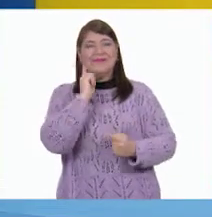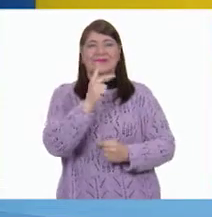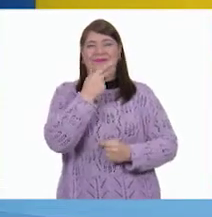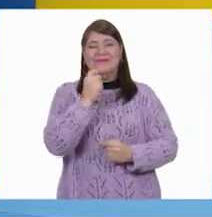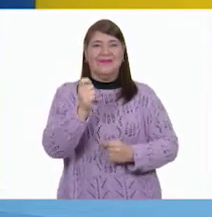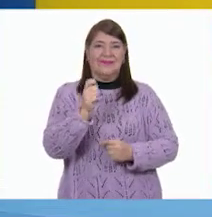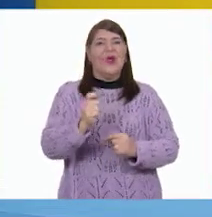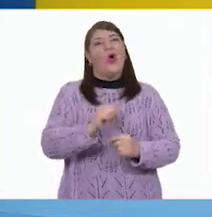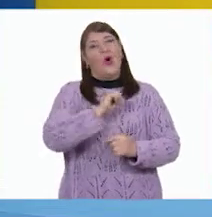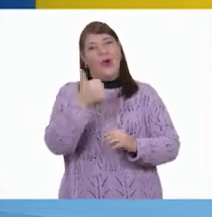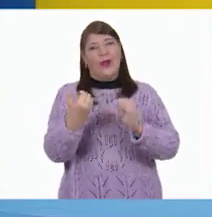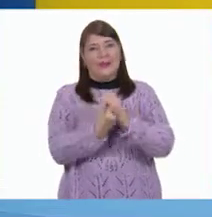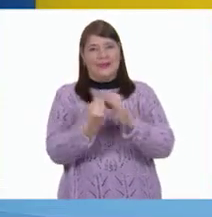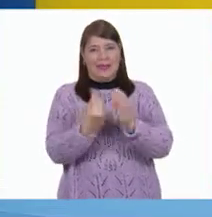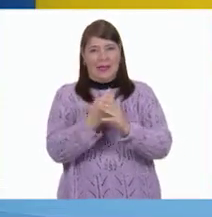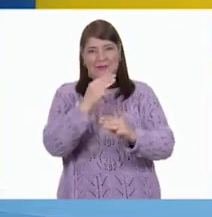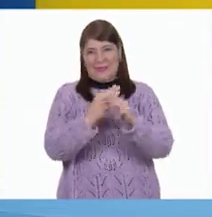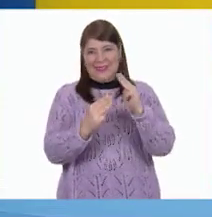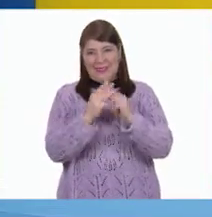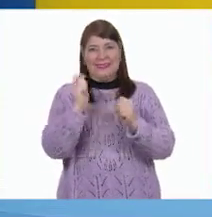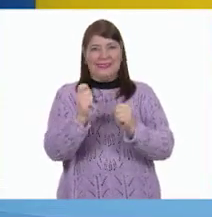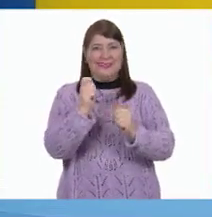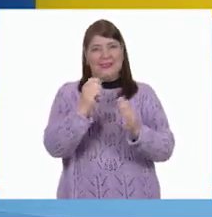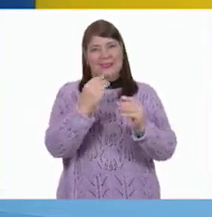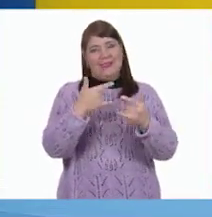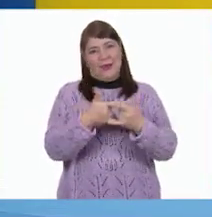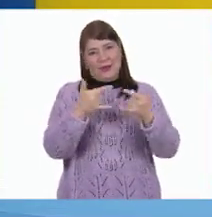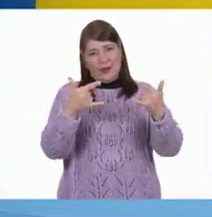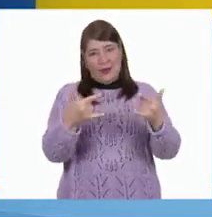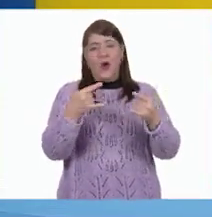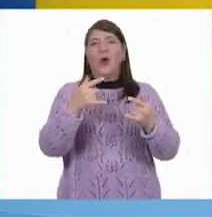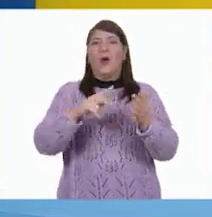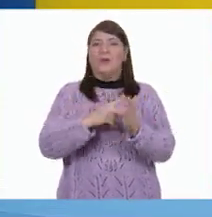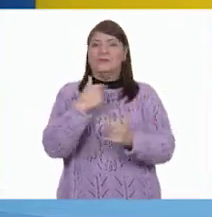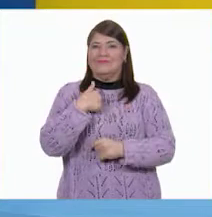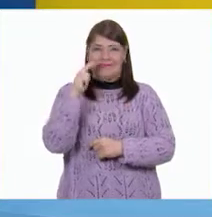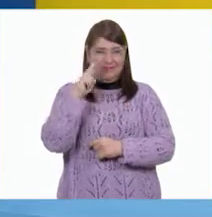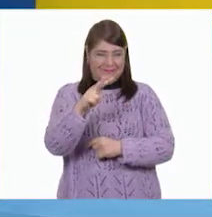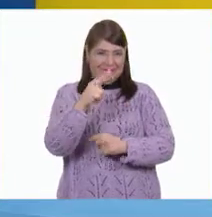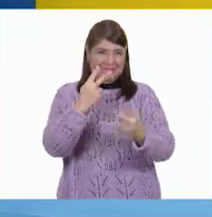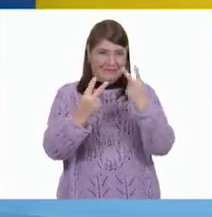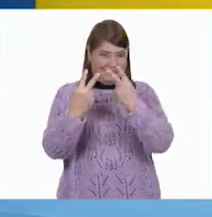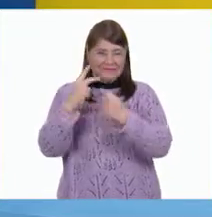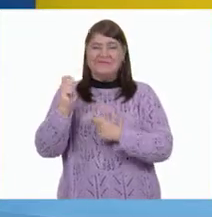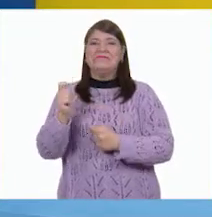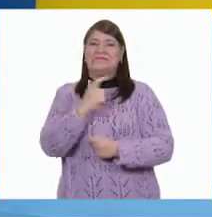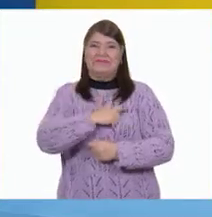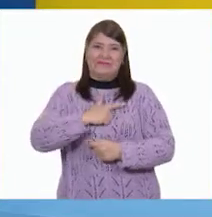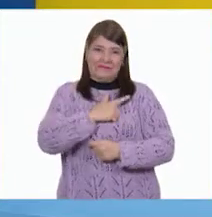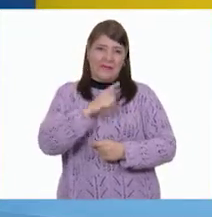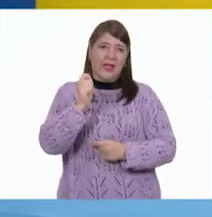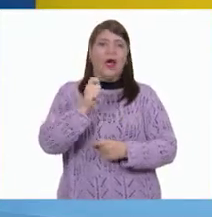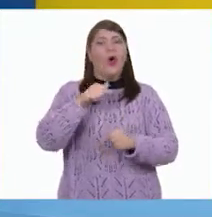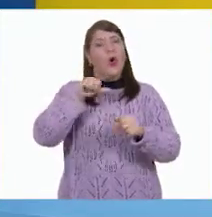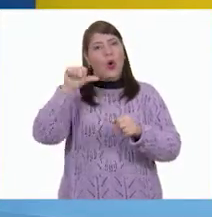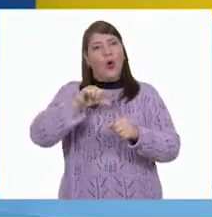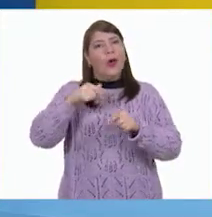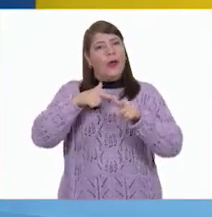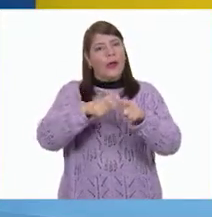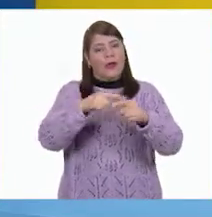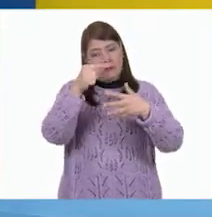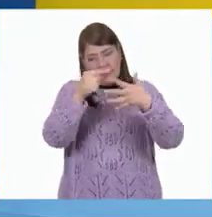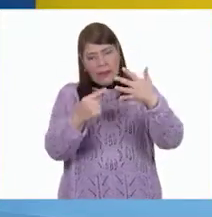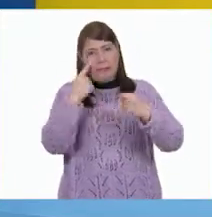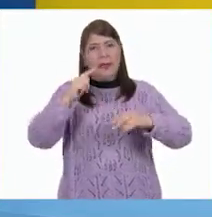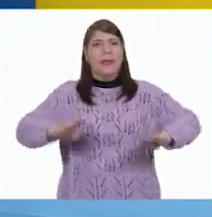nueva clase de su materia de historia. Es un gusto tenerles de vuelta. El día de hoy continuaremos aprendiendo acerca de las características